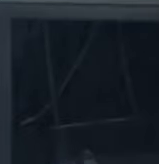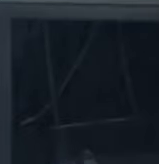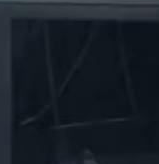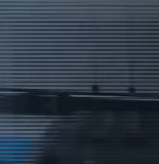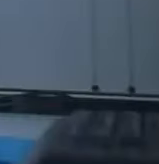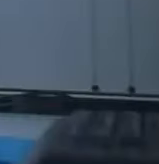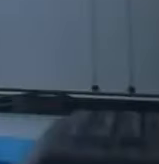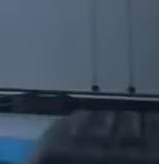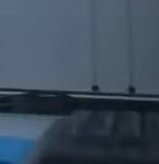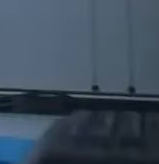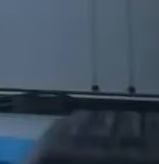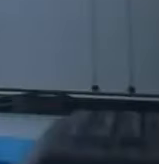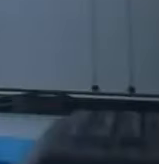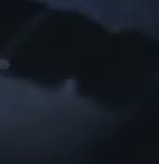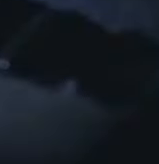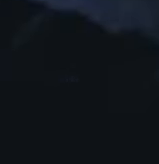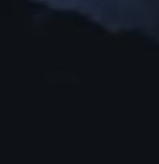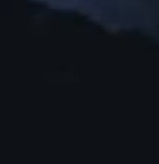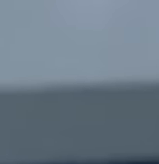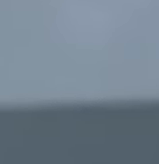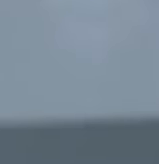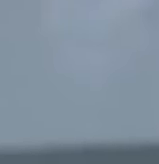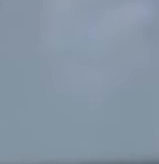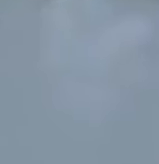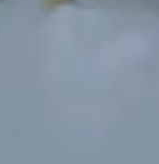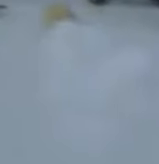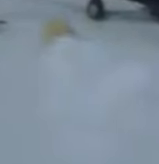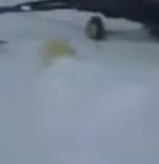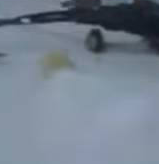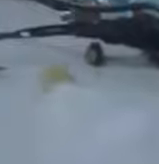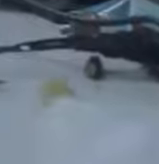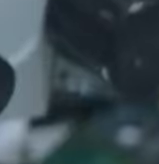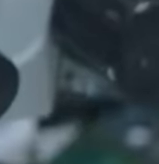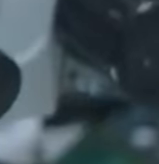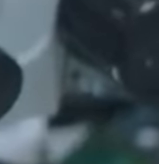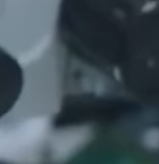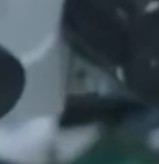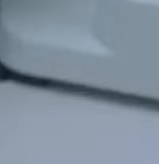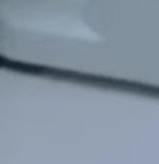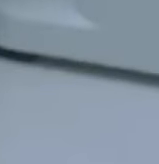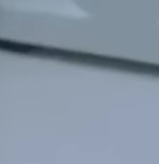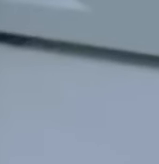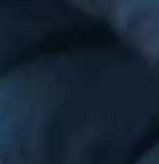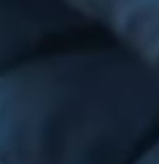el riesgo para nuestra civilización que representa la inteligencia artificial.